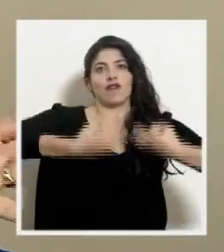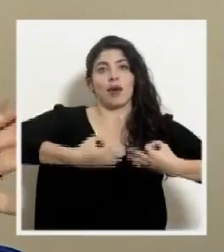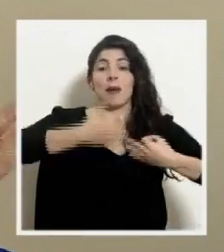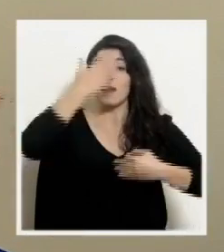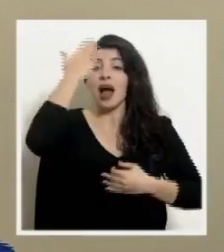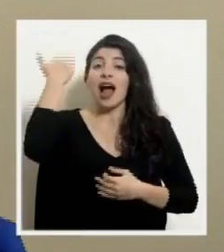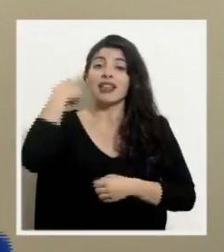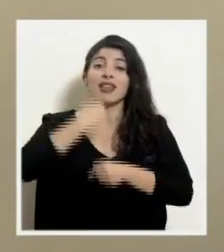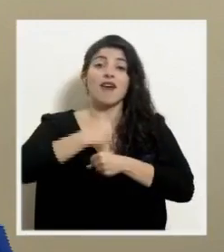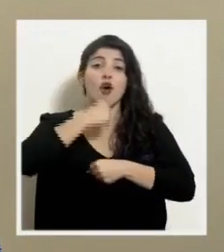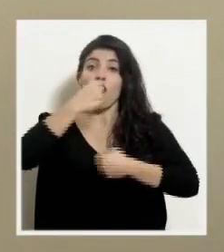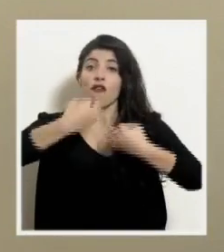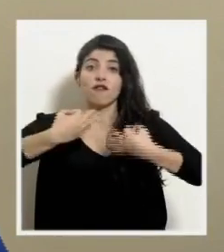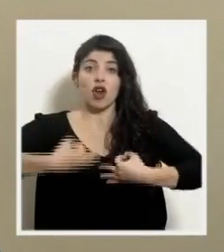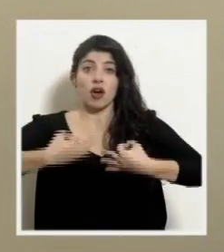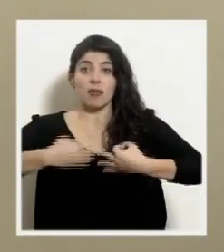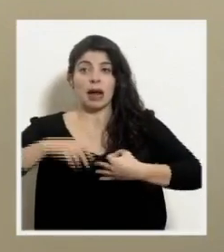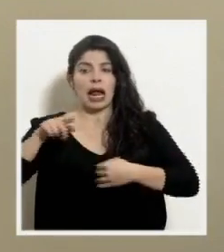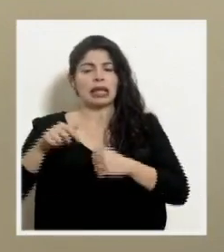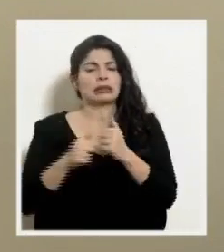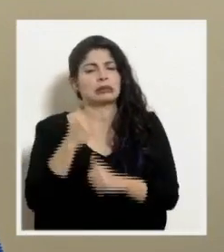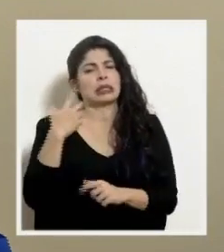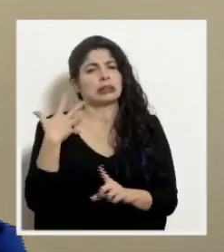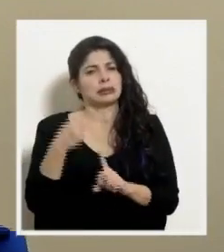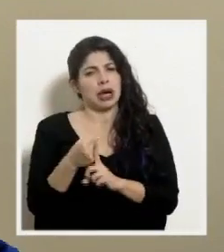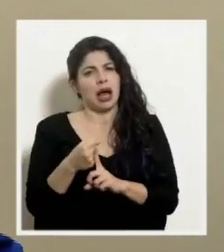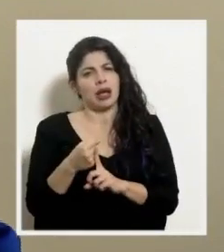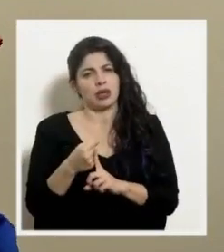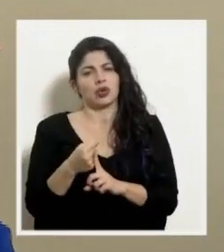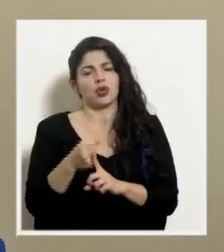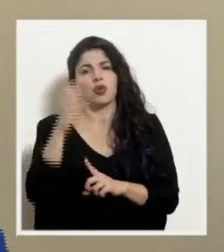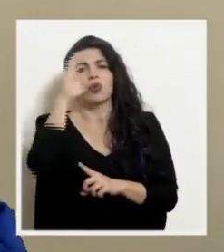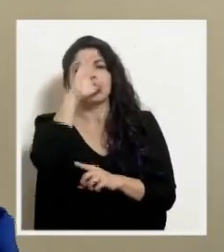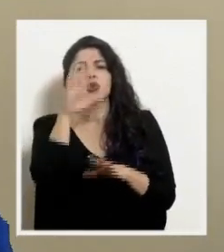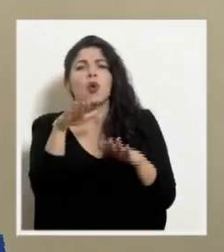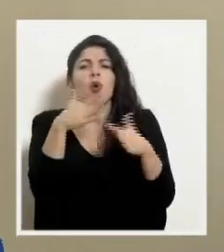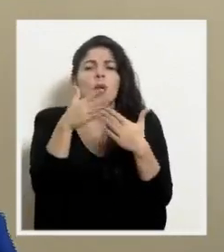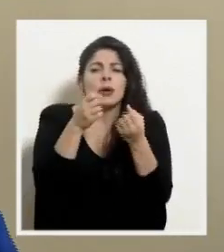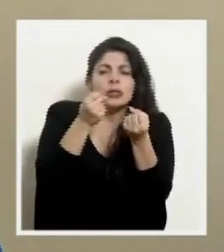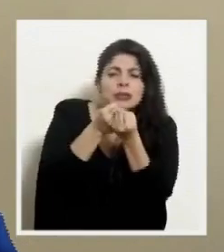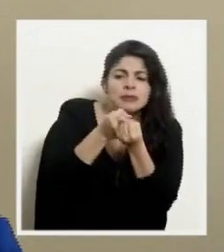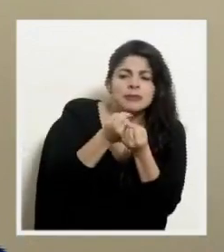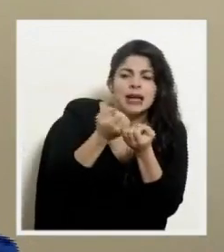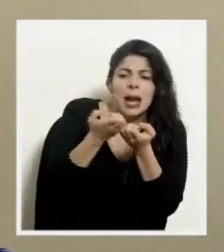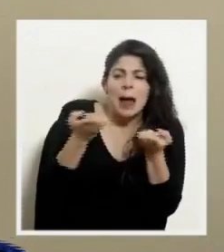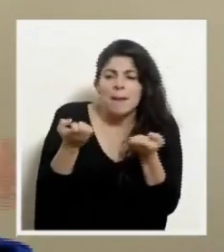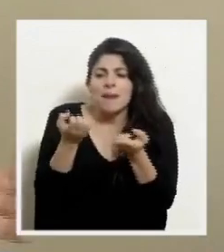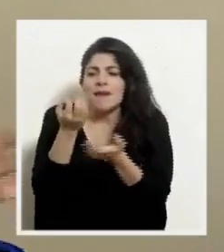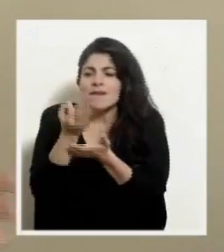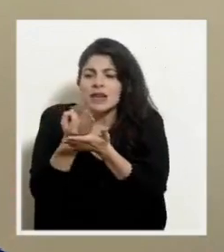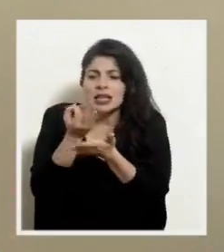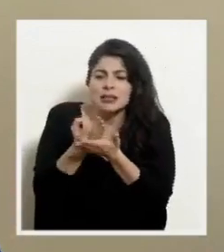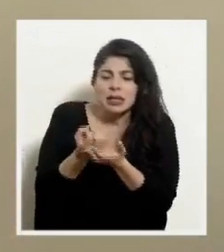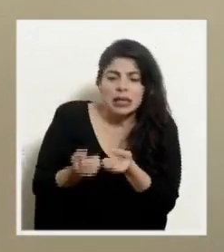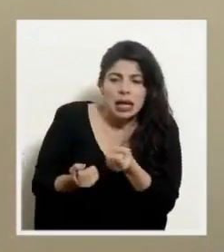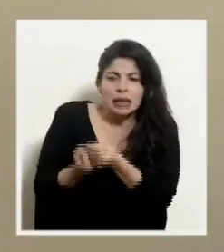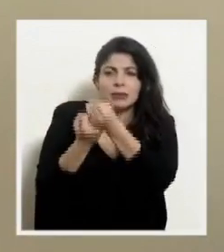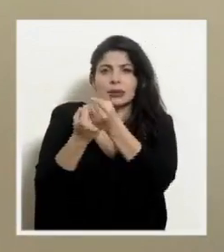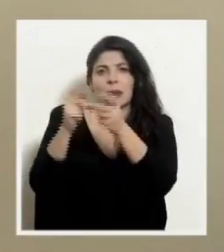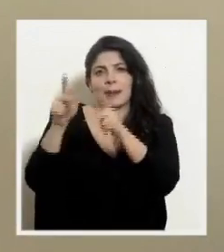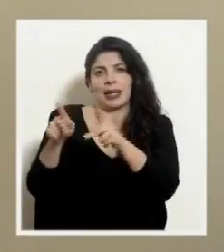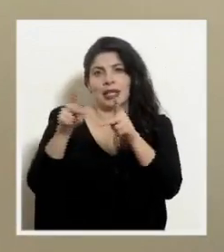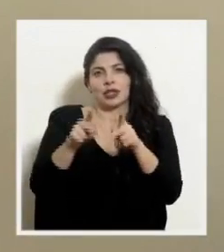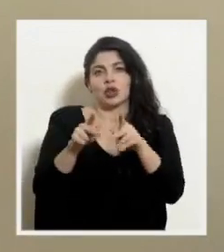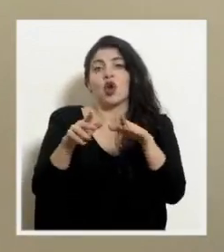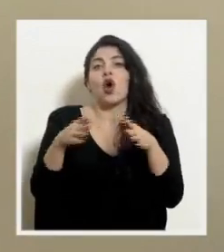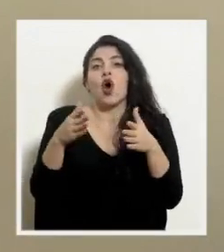en la informalidad fueron los más golpeados, facilitando herramientas y mecanismos de financiamiento a estas personas por la vía